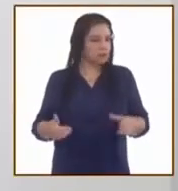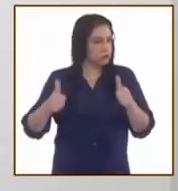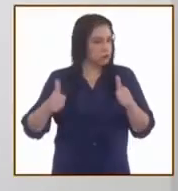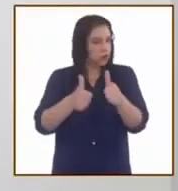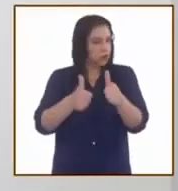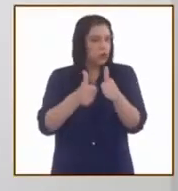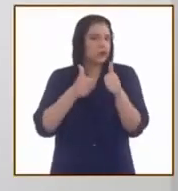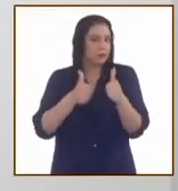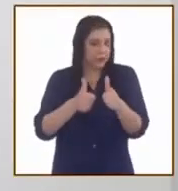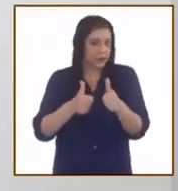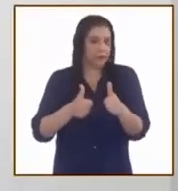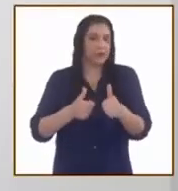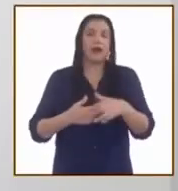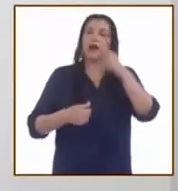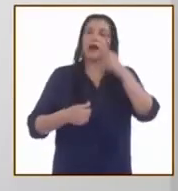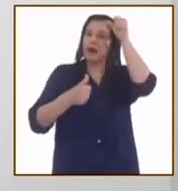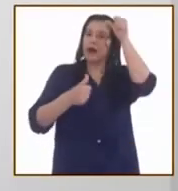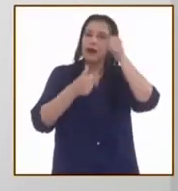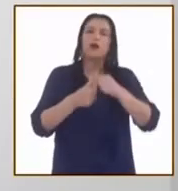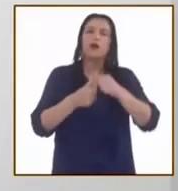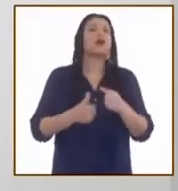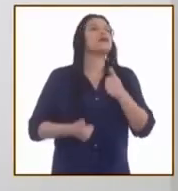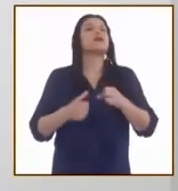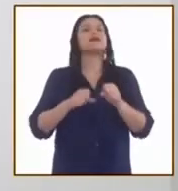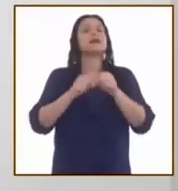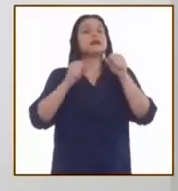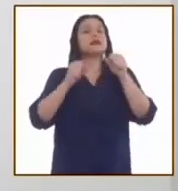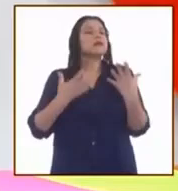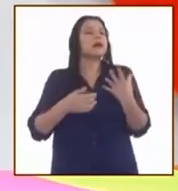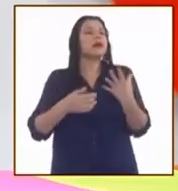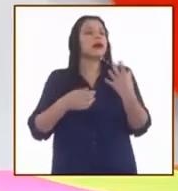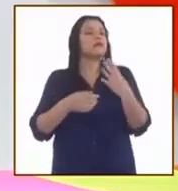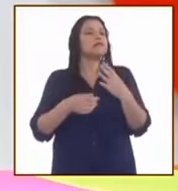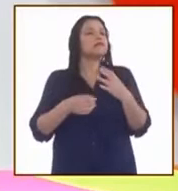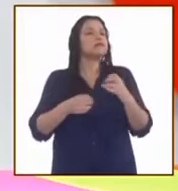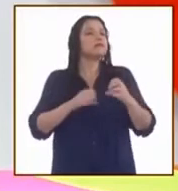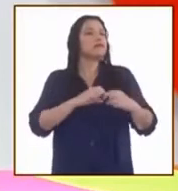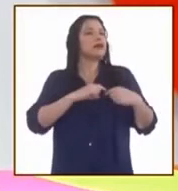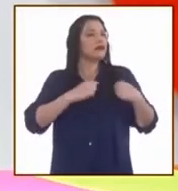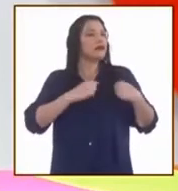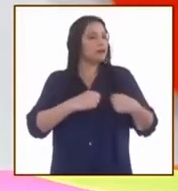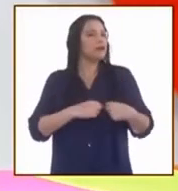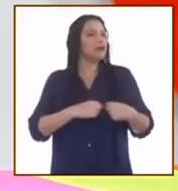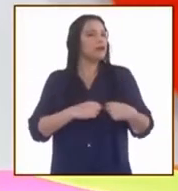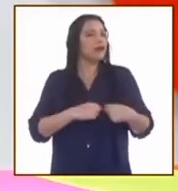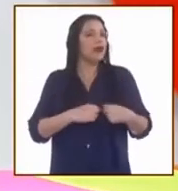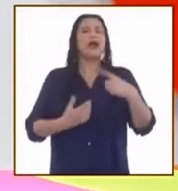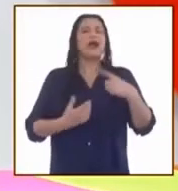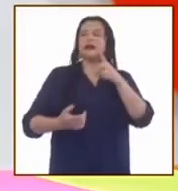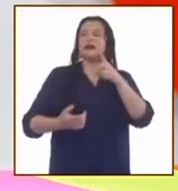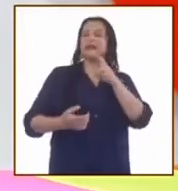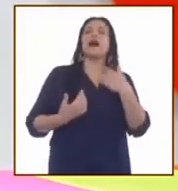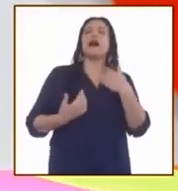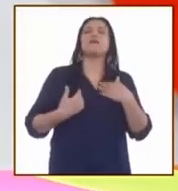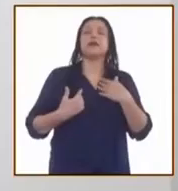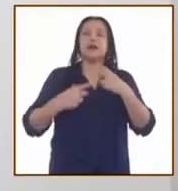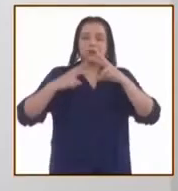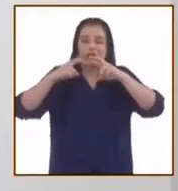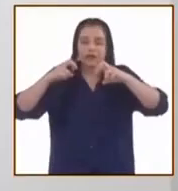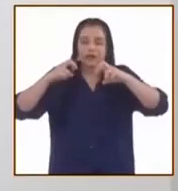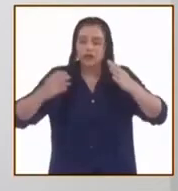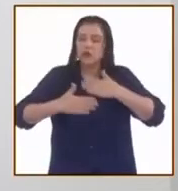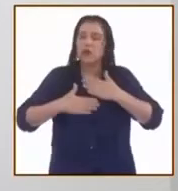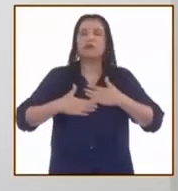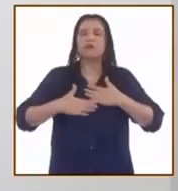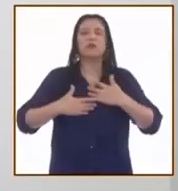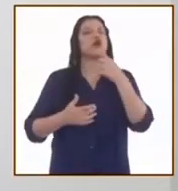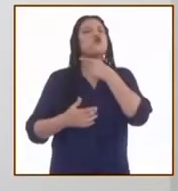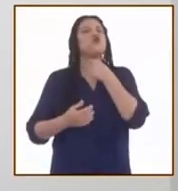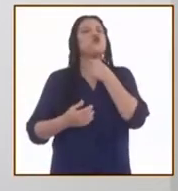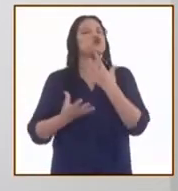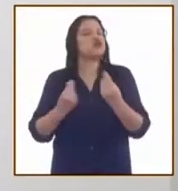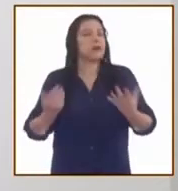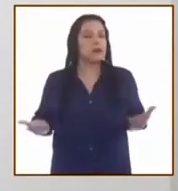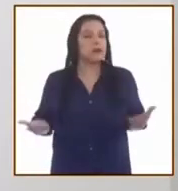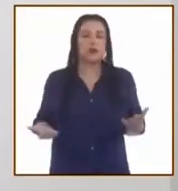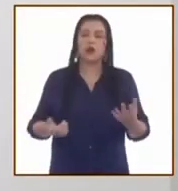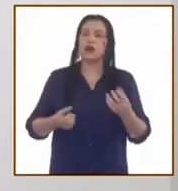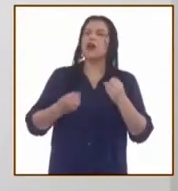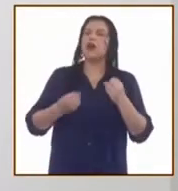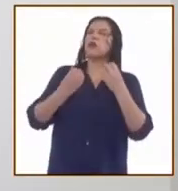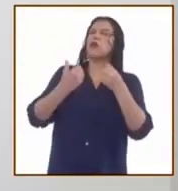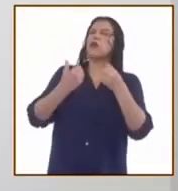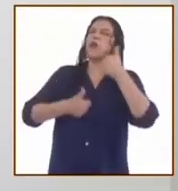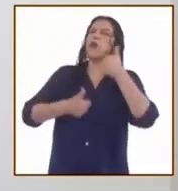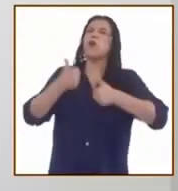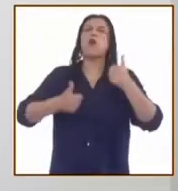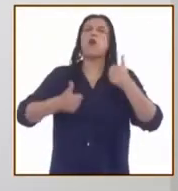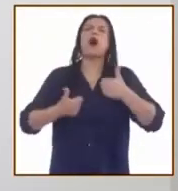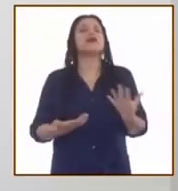Muy bien. ¿Recuerdan el sistema cardiovascular? Sí, profesora, la biología me agrada mucho. ¡Qué bueno! Entonces, ¿cuáles